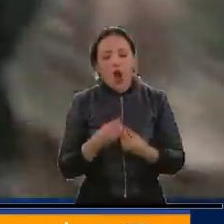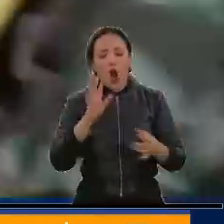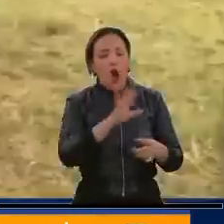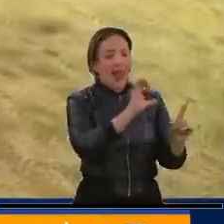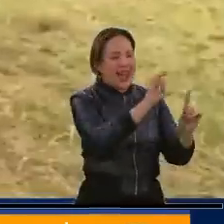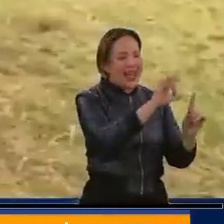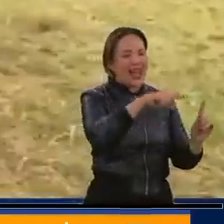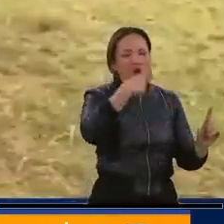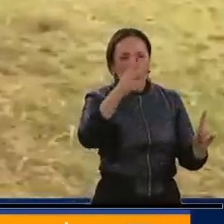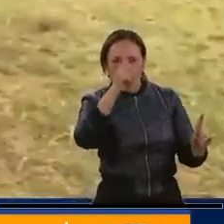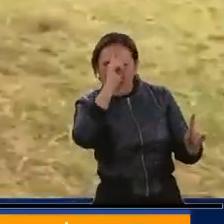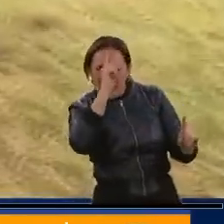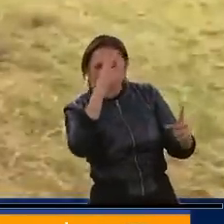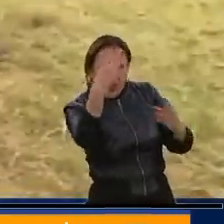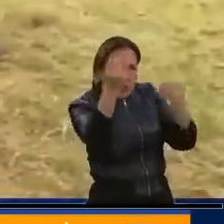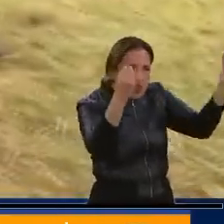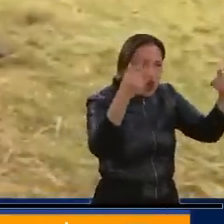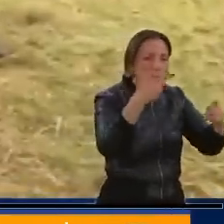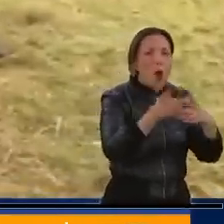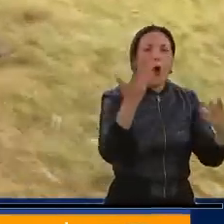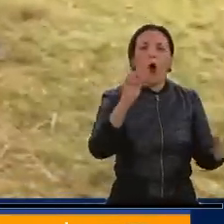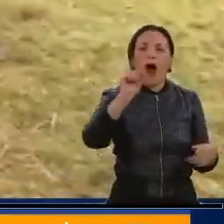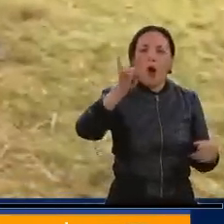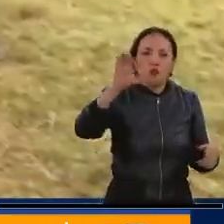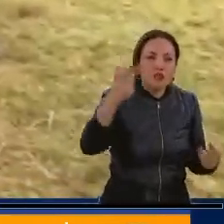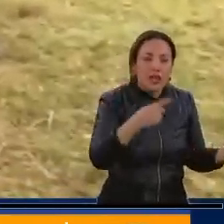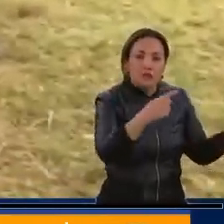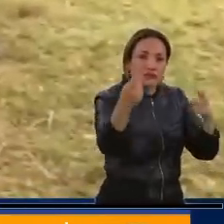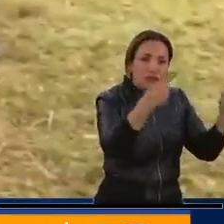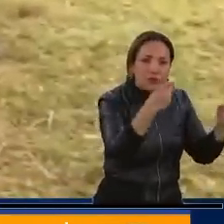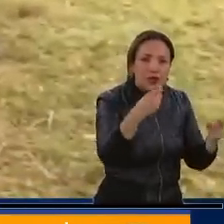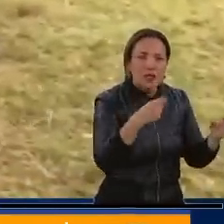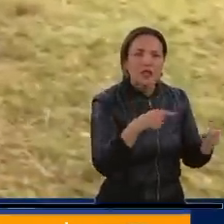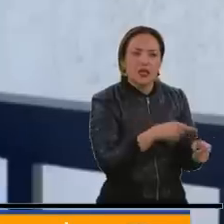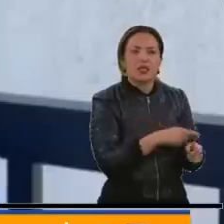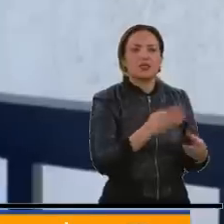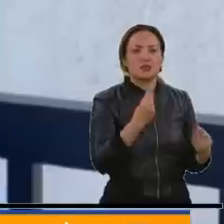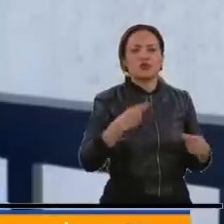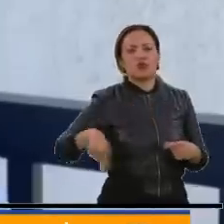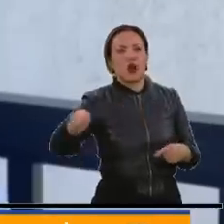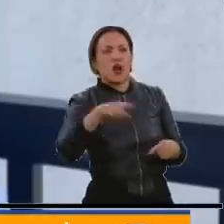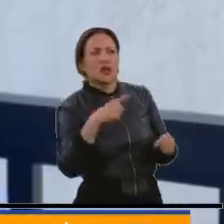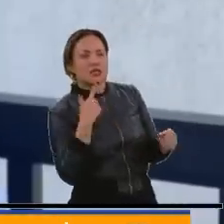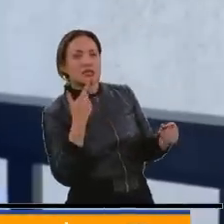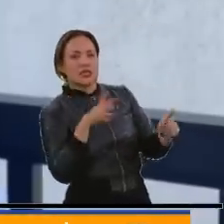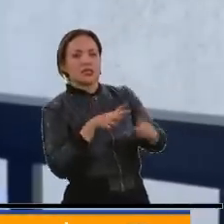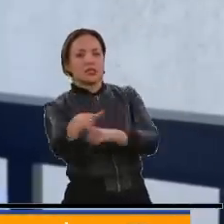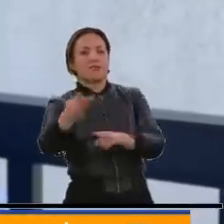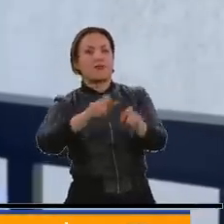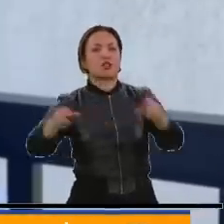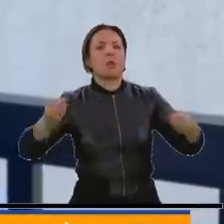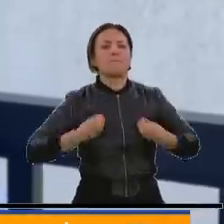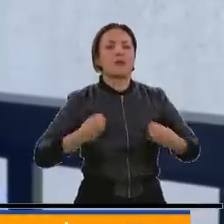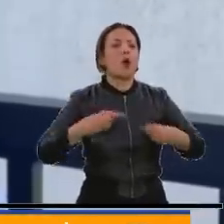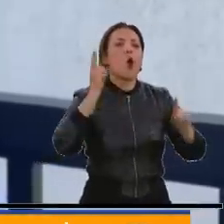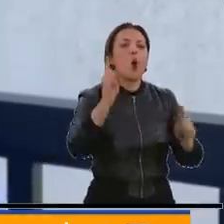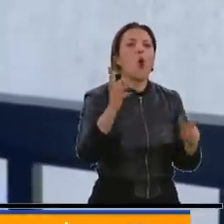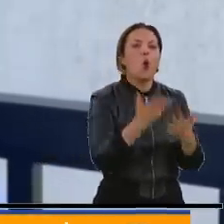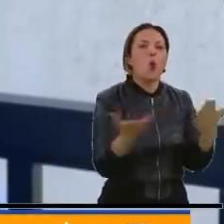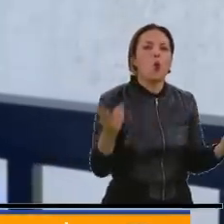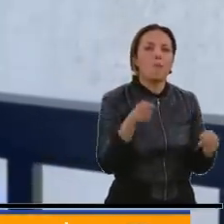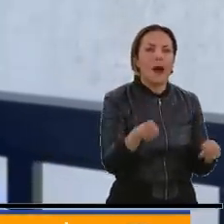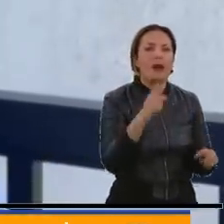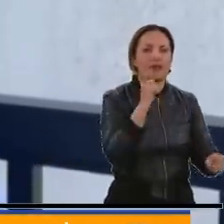los herederos de los paramilitares como el Clan del Golfo, lesiona mucho a las comunidades, pues porque produce unas situaciones humanitarias